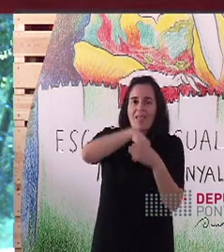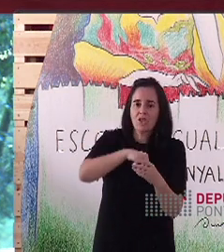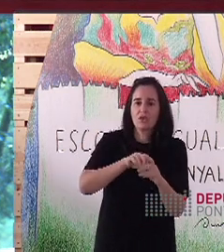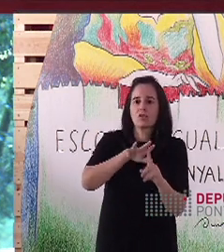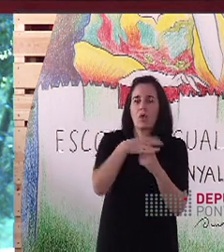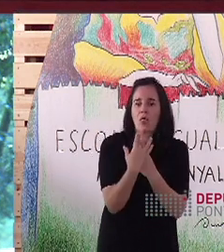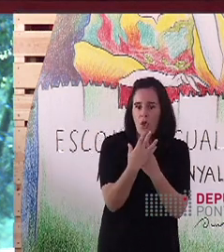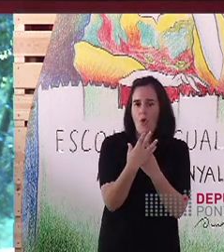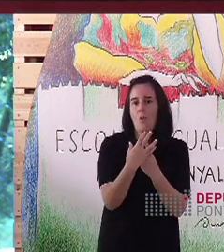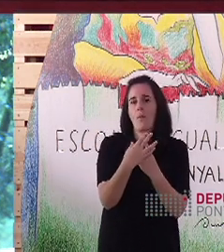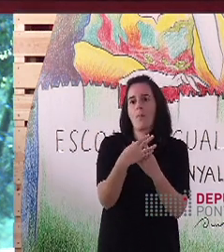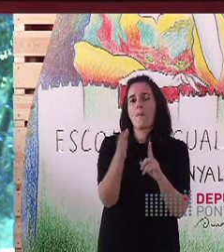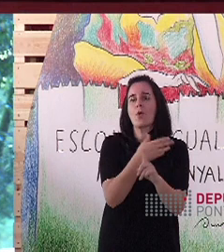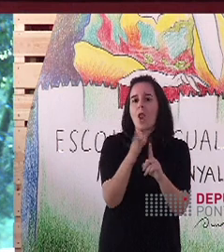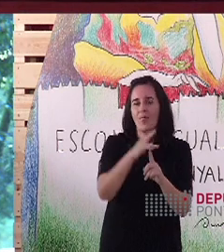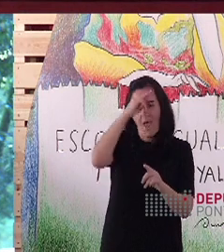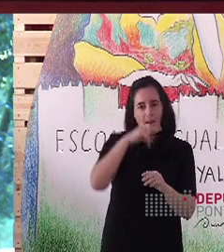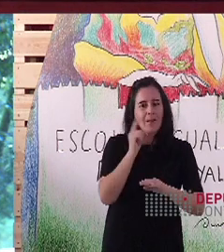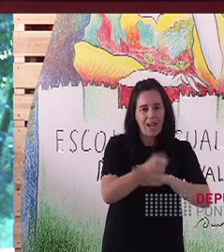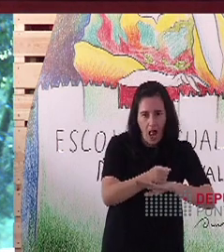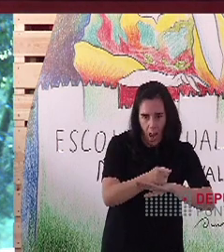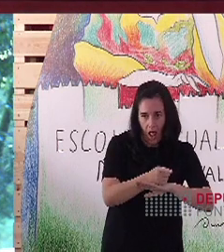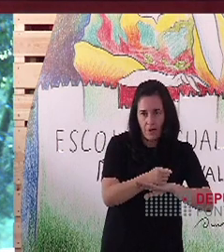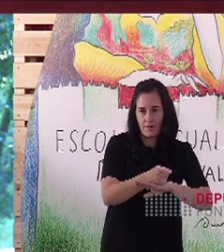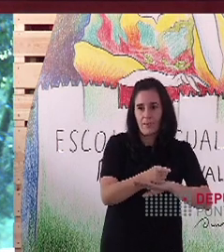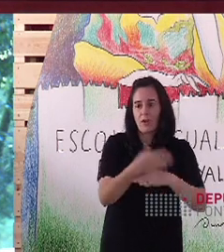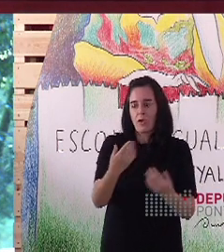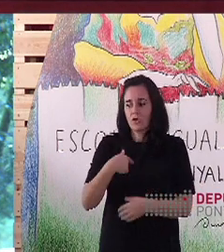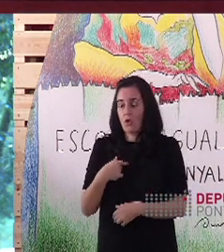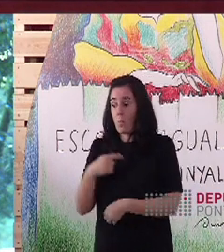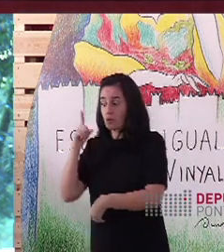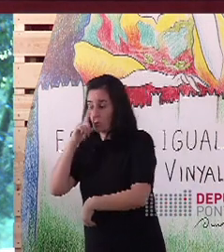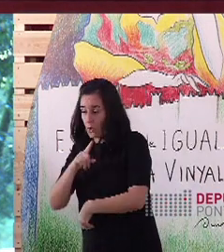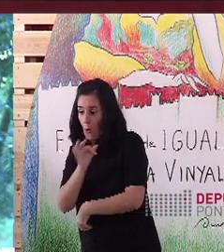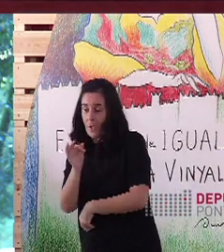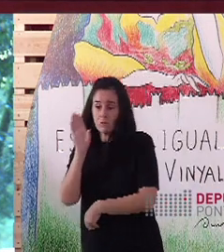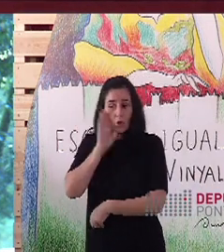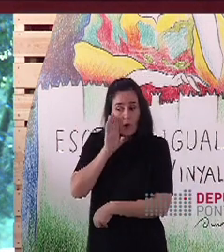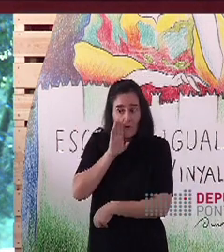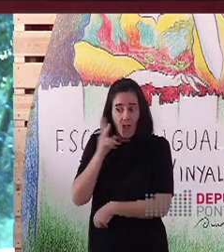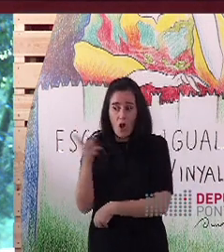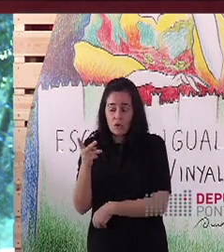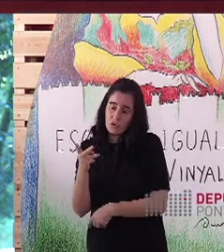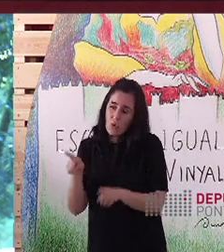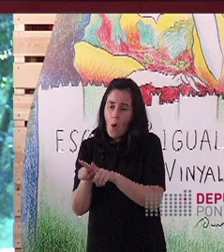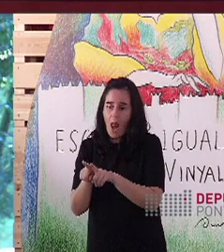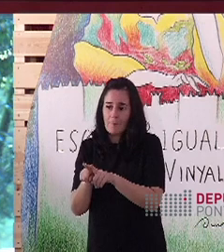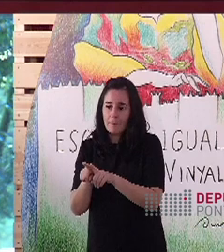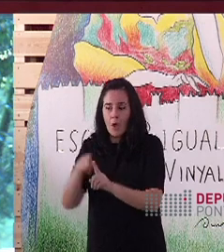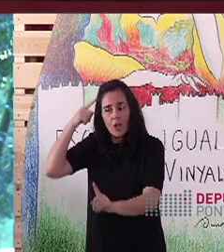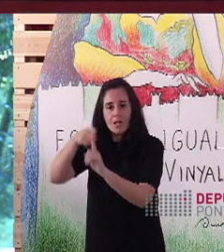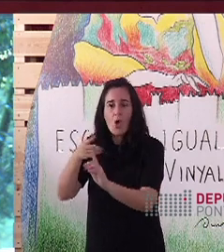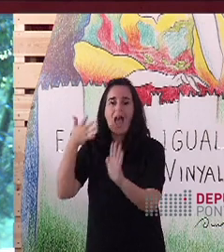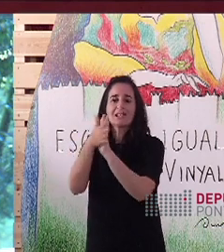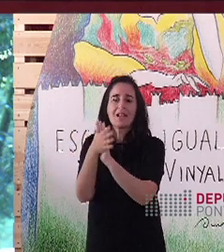de la prostitución y de la pornografía dos elementos explicativos del sistema patriarcal, no podía ser de otra